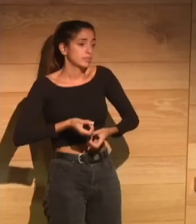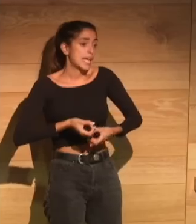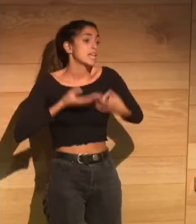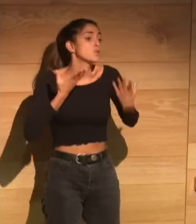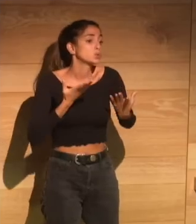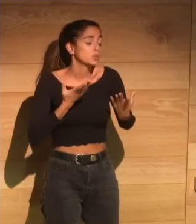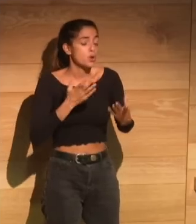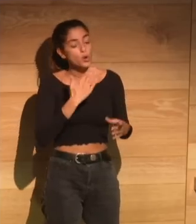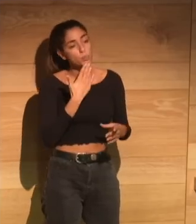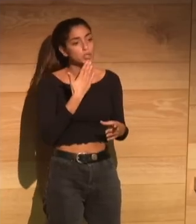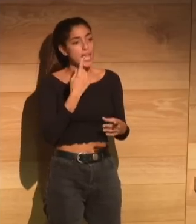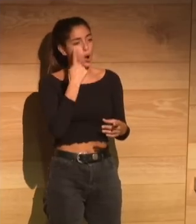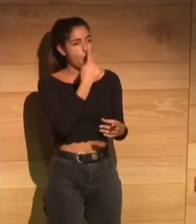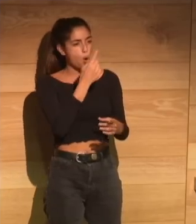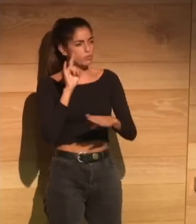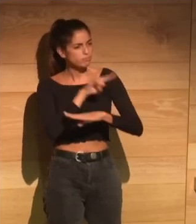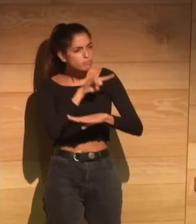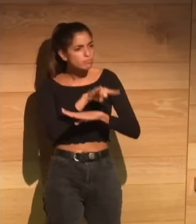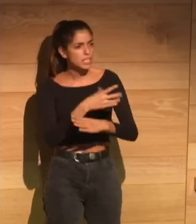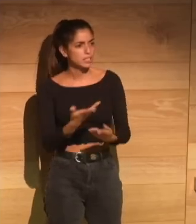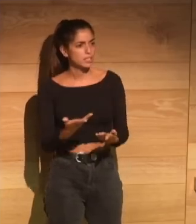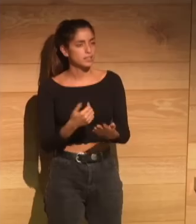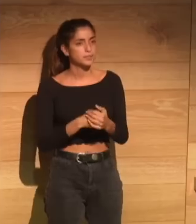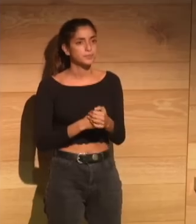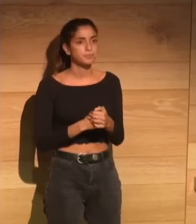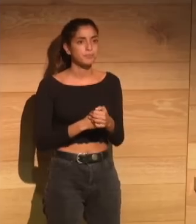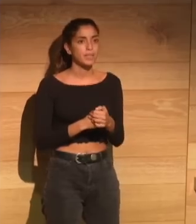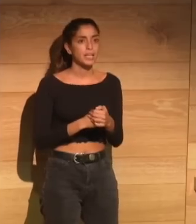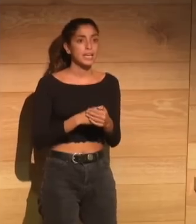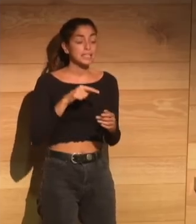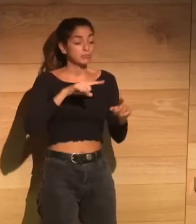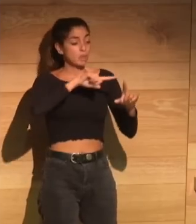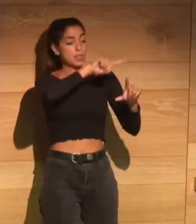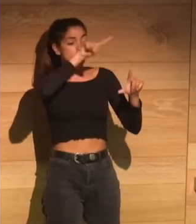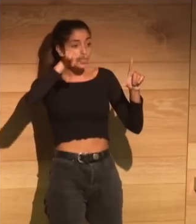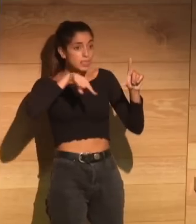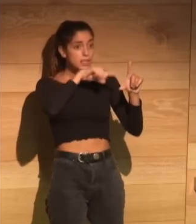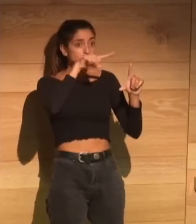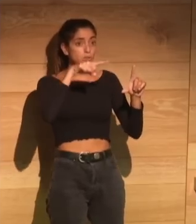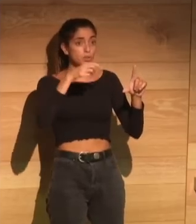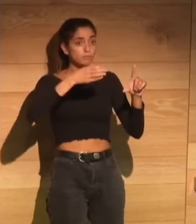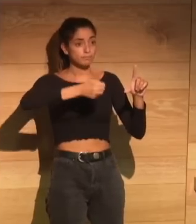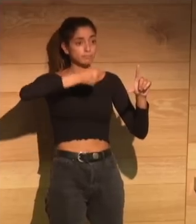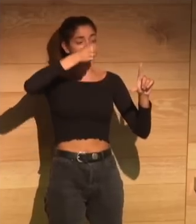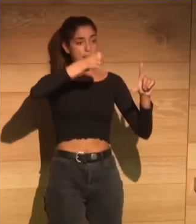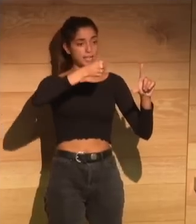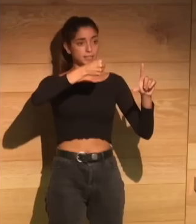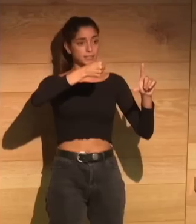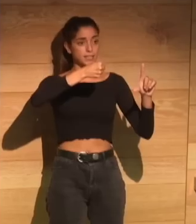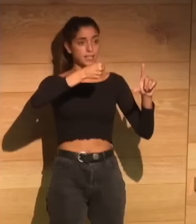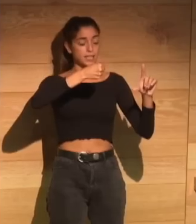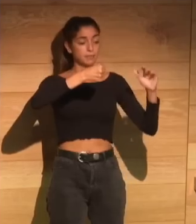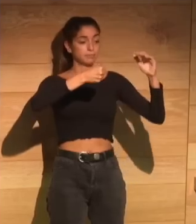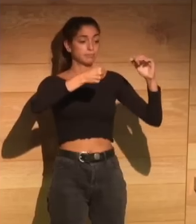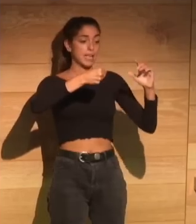al ojo, efectivamente. El fenaquistiscopio es un simple disco con un asa. Y tú haces girar el